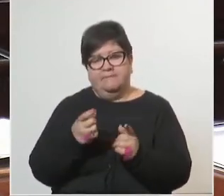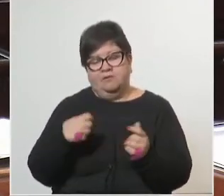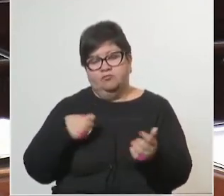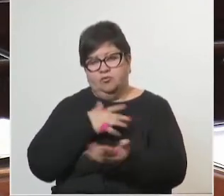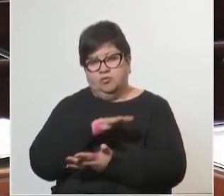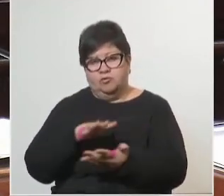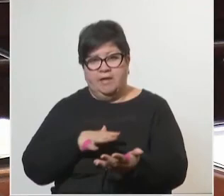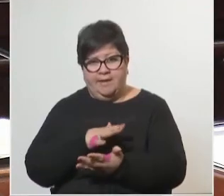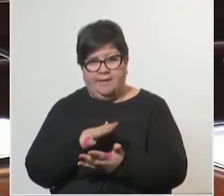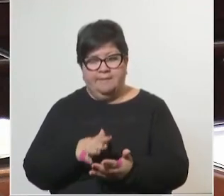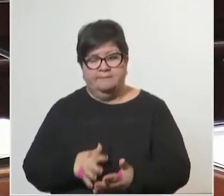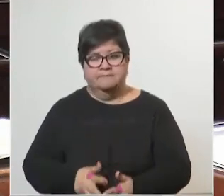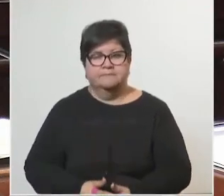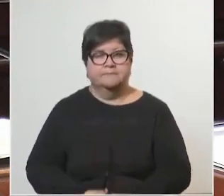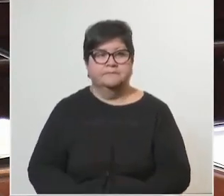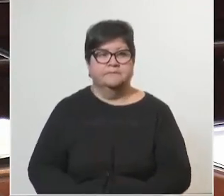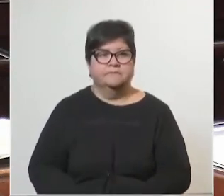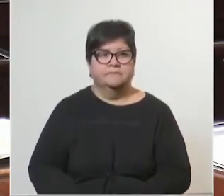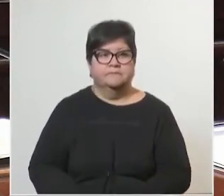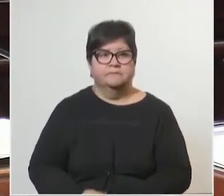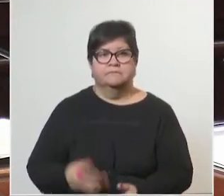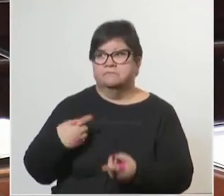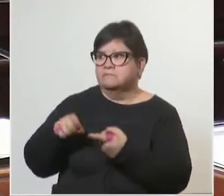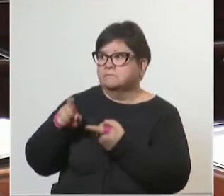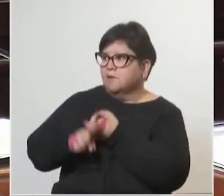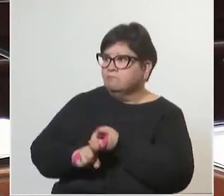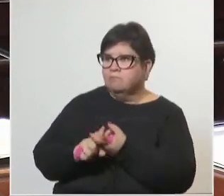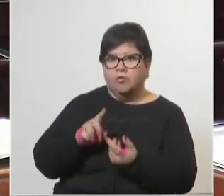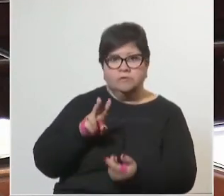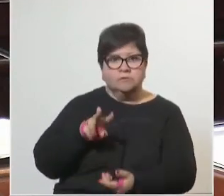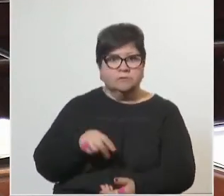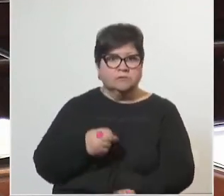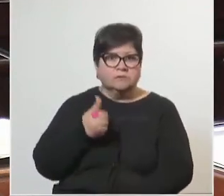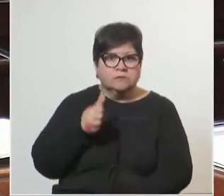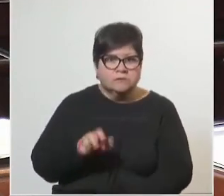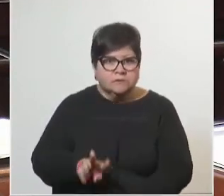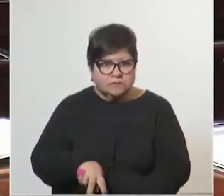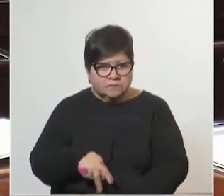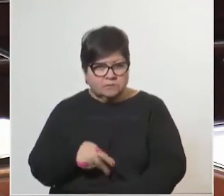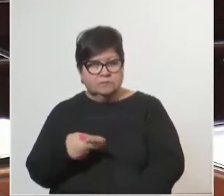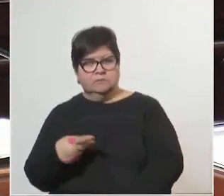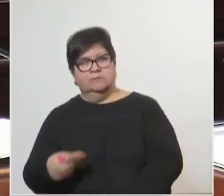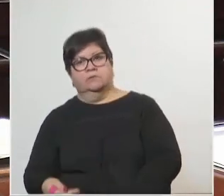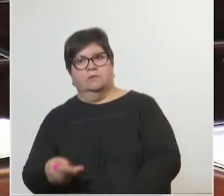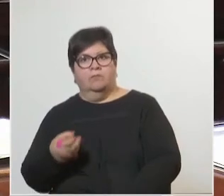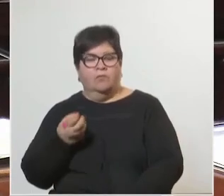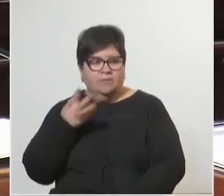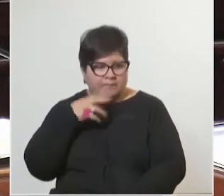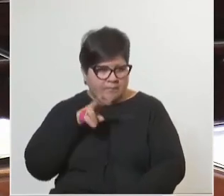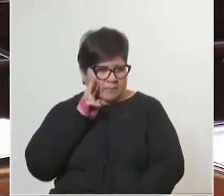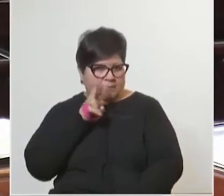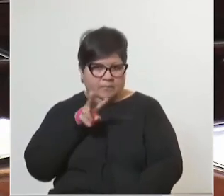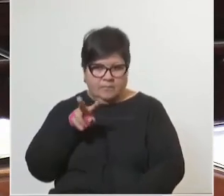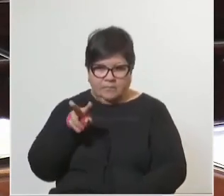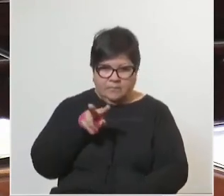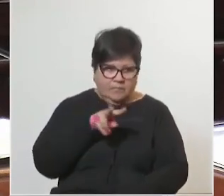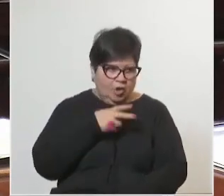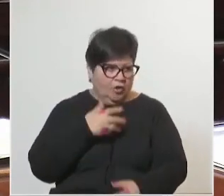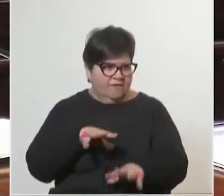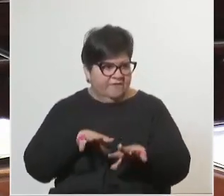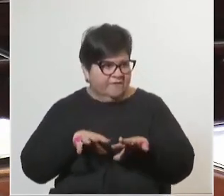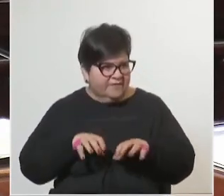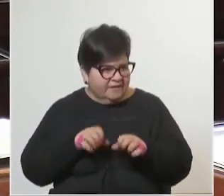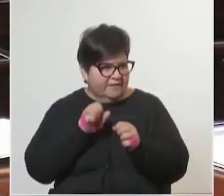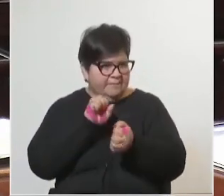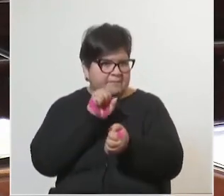Y mi señora casi se desmaya cuando vio las condiciones en que estaban alojados los presos